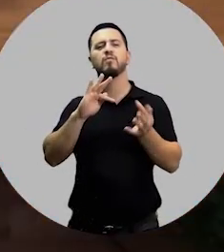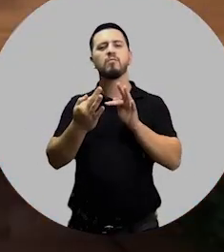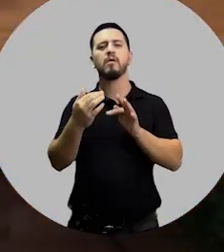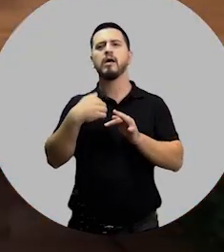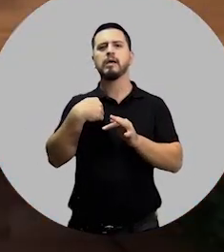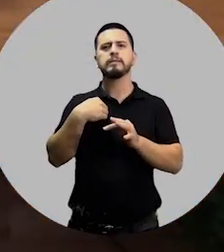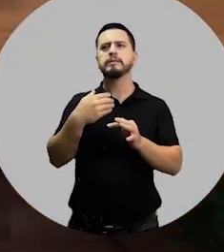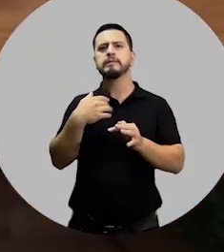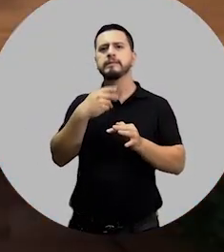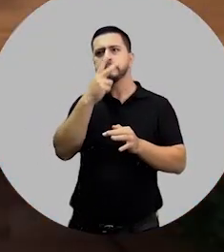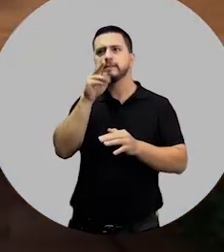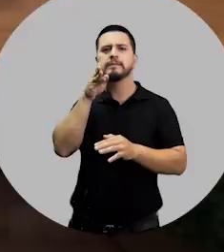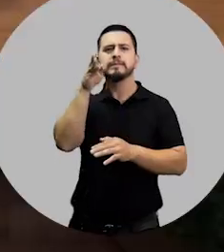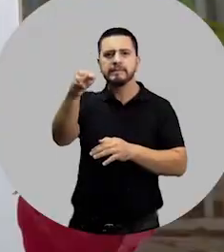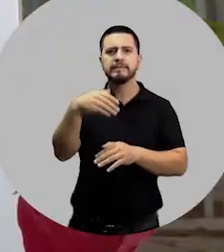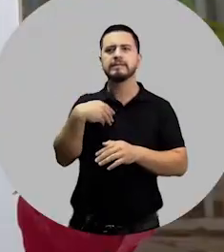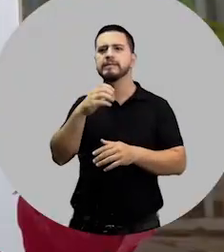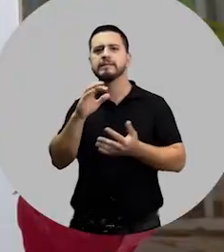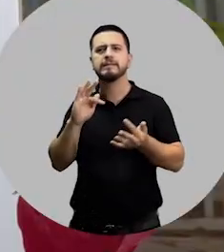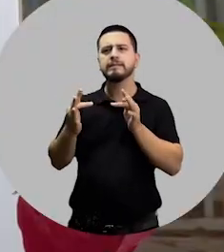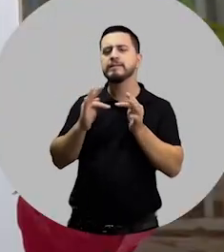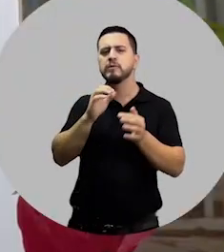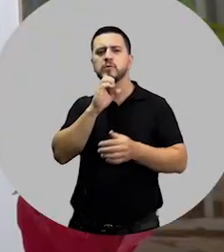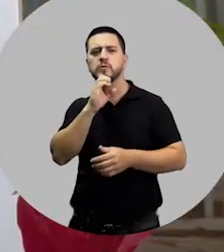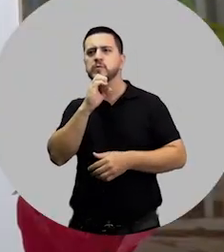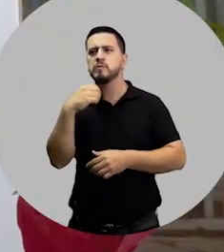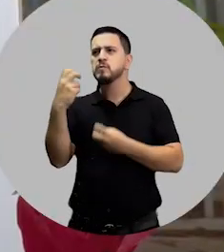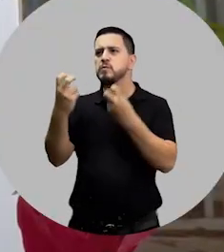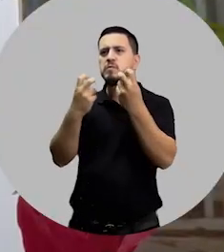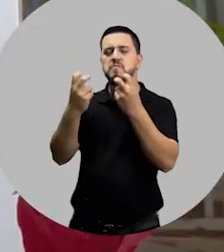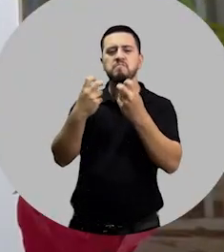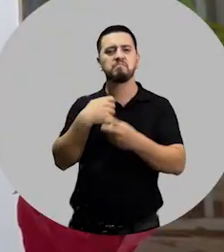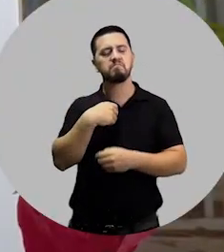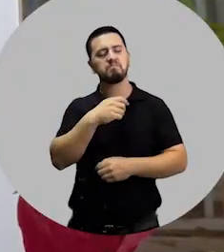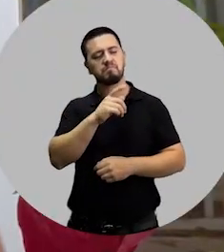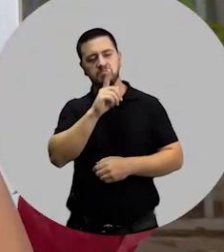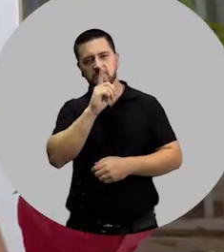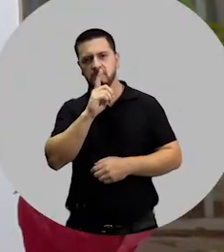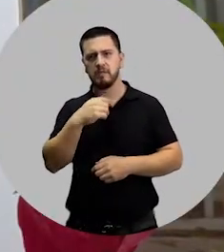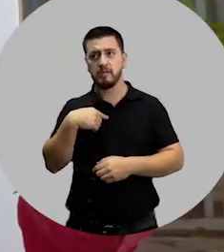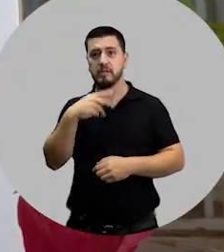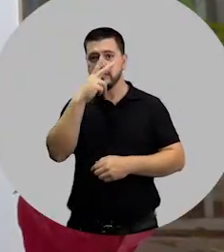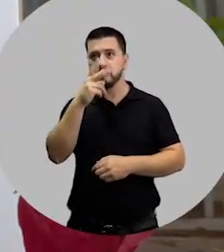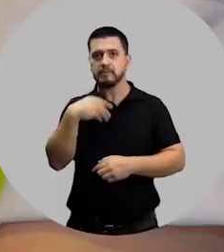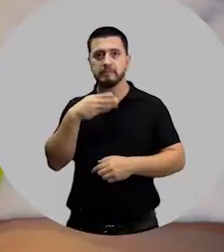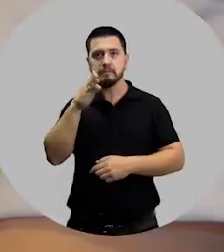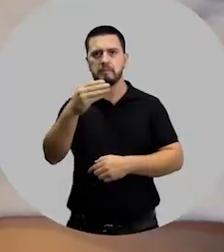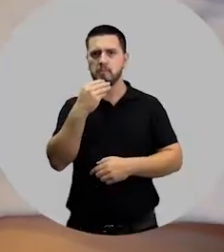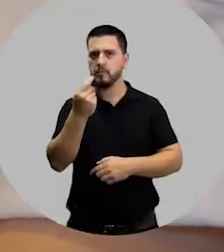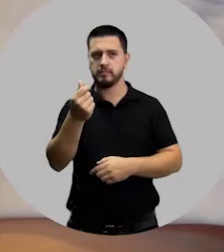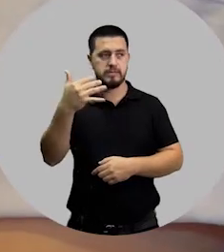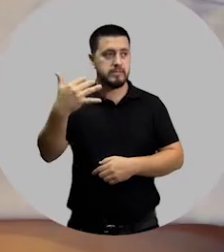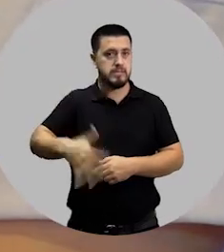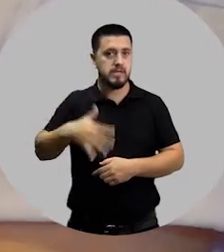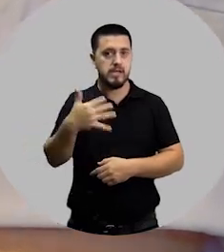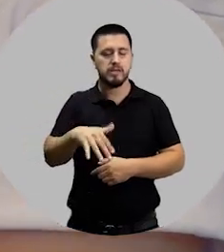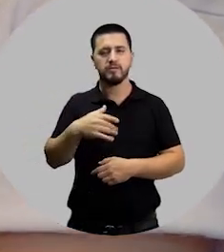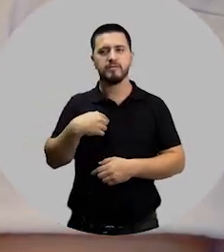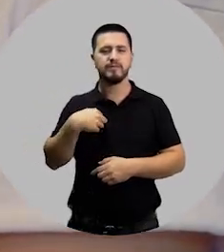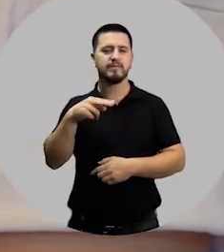podía hacer para participar y no encontré ningún lado para participar y eran costosísimos. Entonces ya